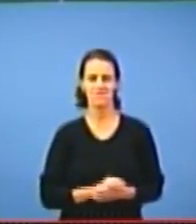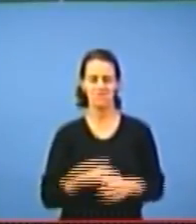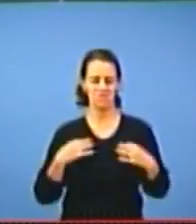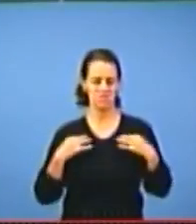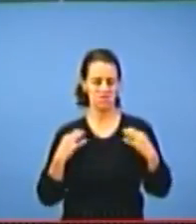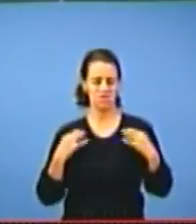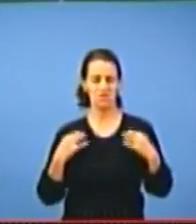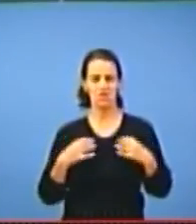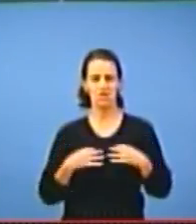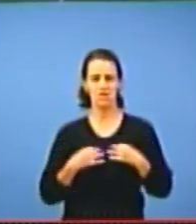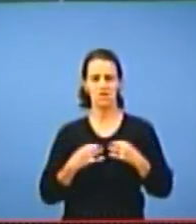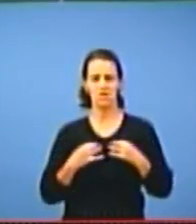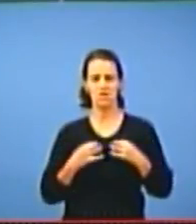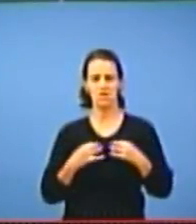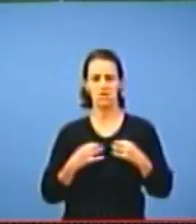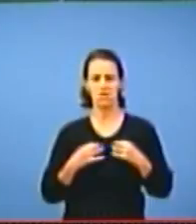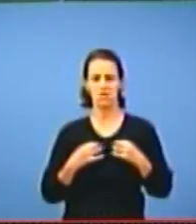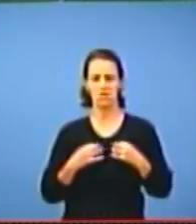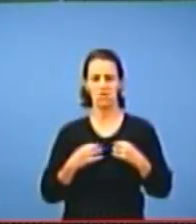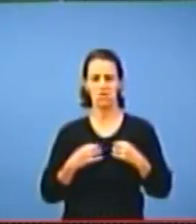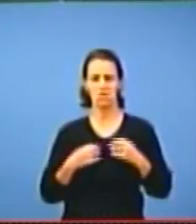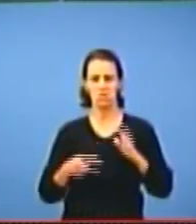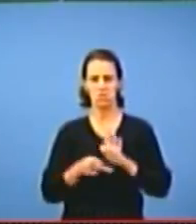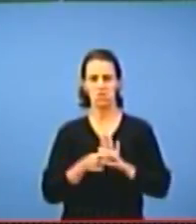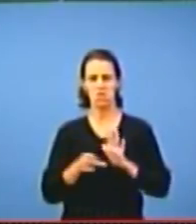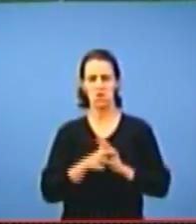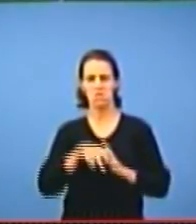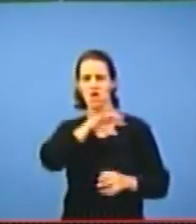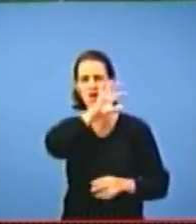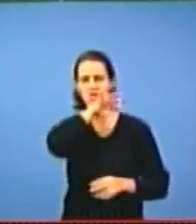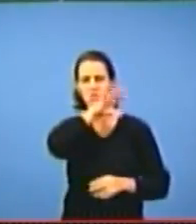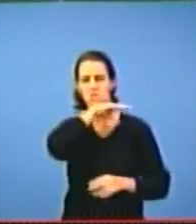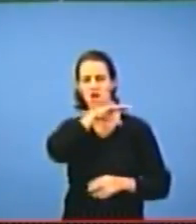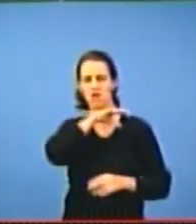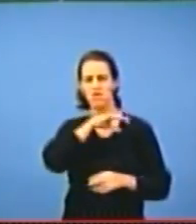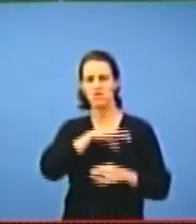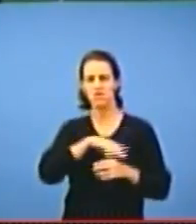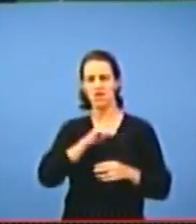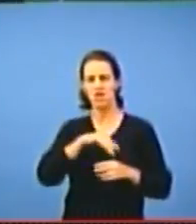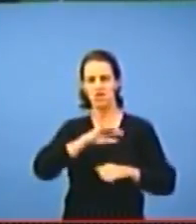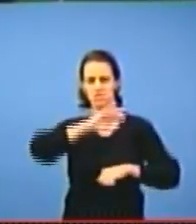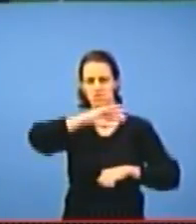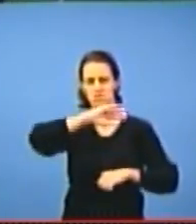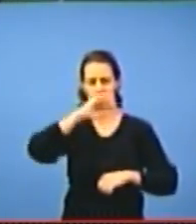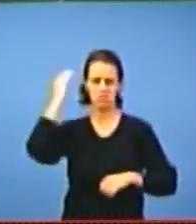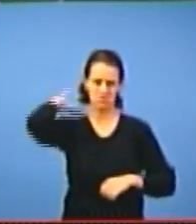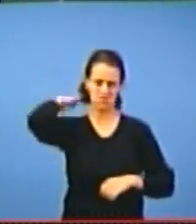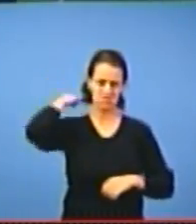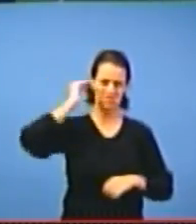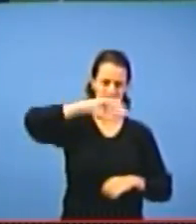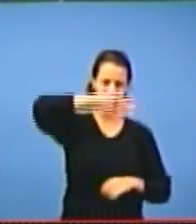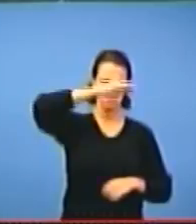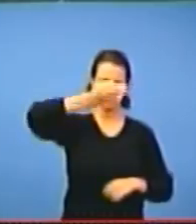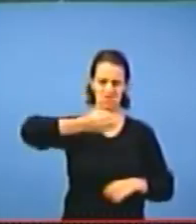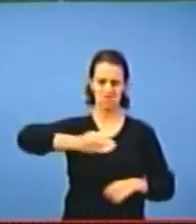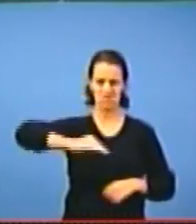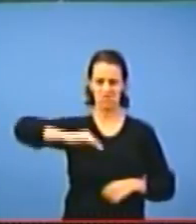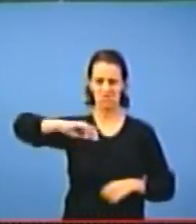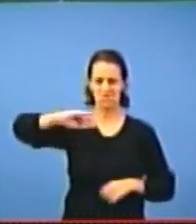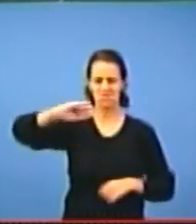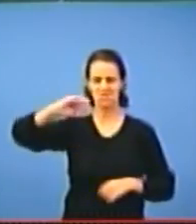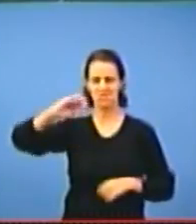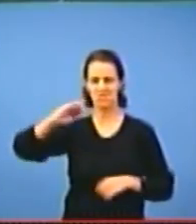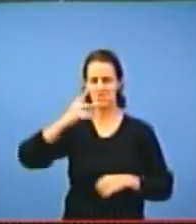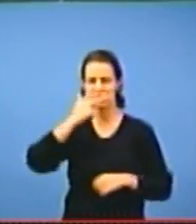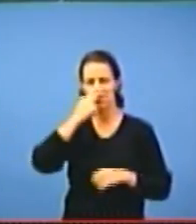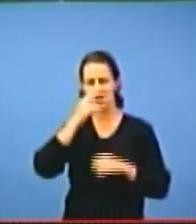Se vestía con una ropa de un animal triste. El camello es un animal triste, mis hermanos. ¿Ya vieron? Un